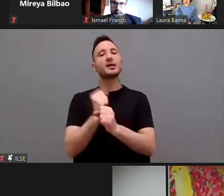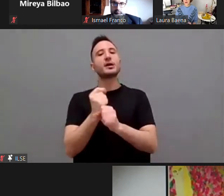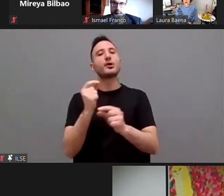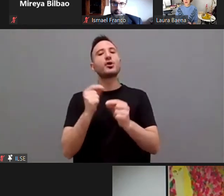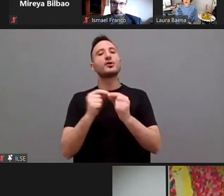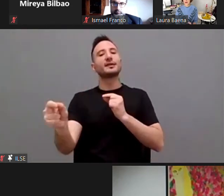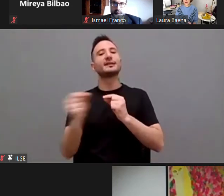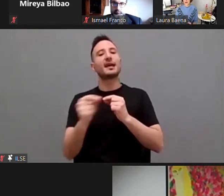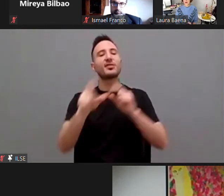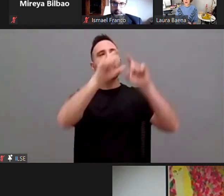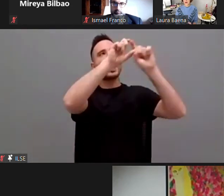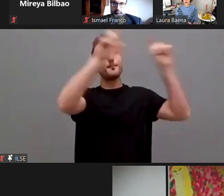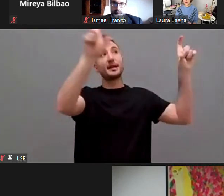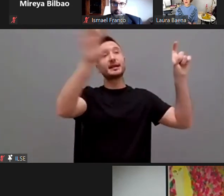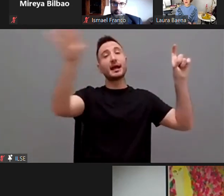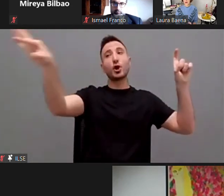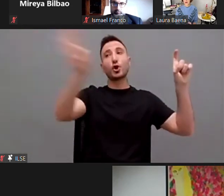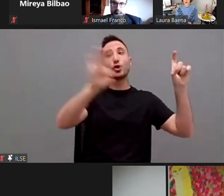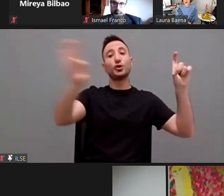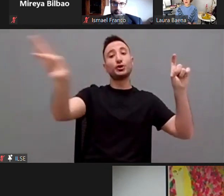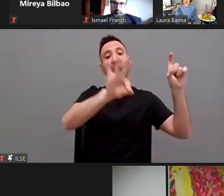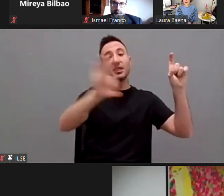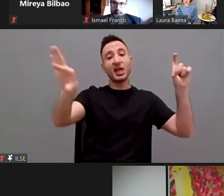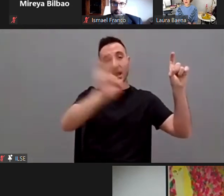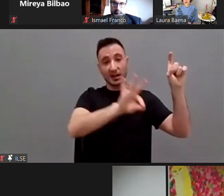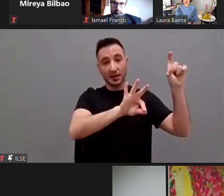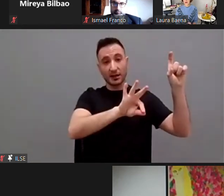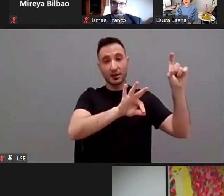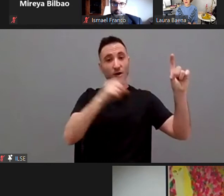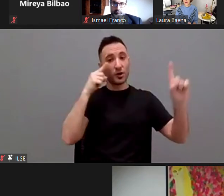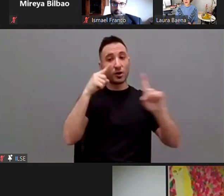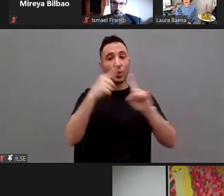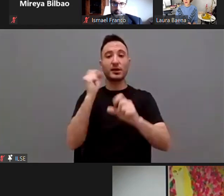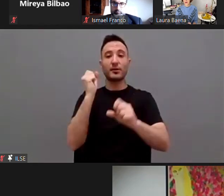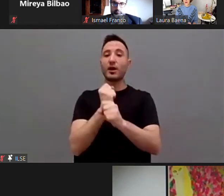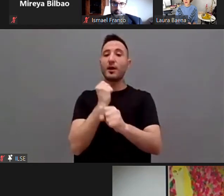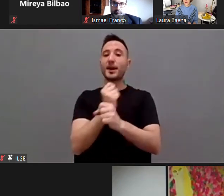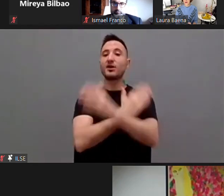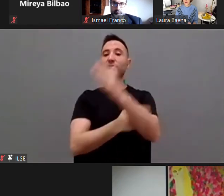parte de las empresas de empleados con algún tipo de